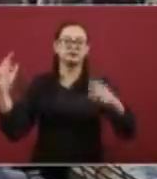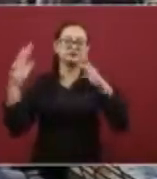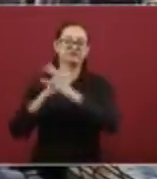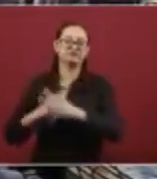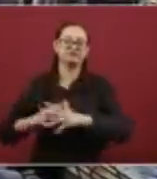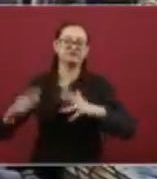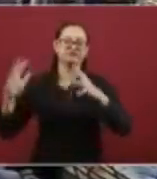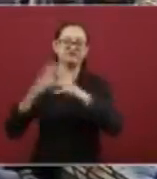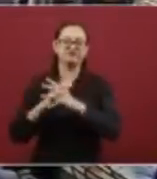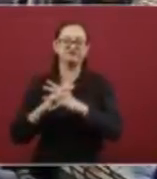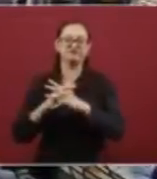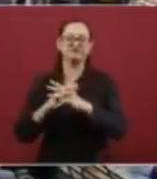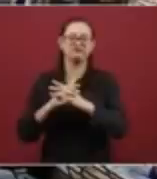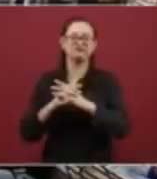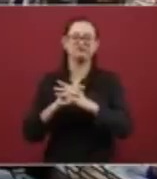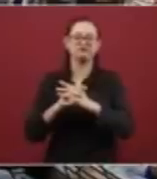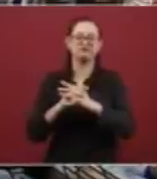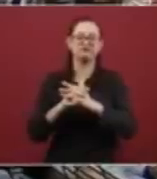Ahí